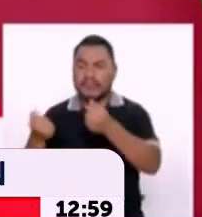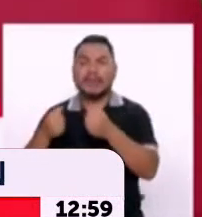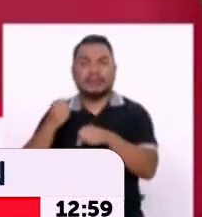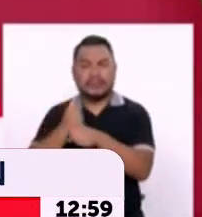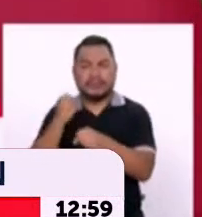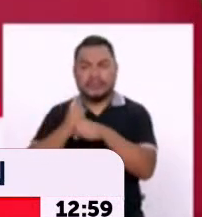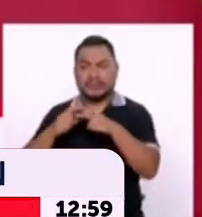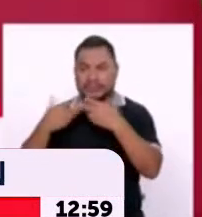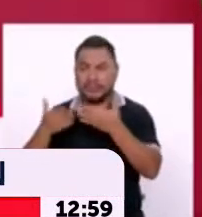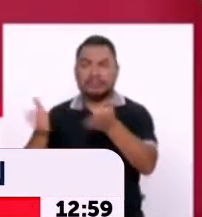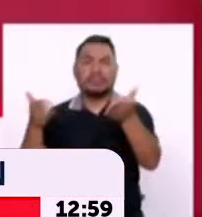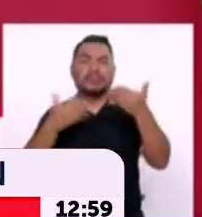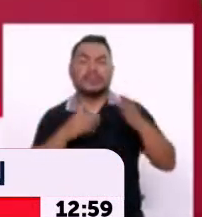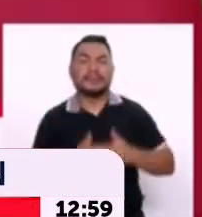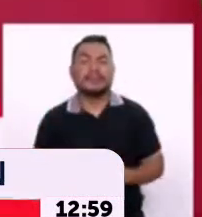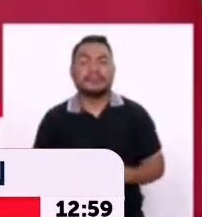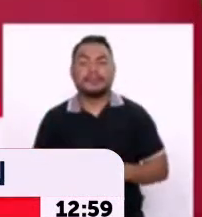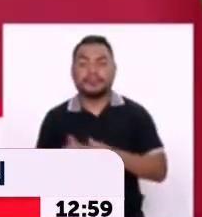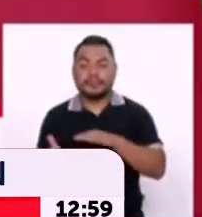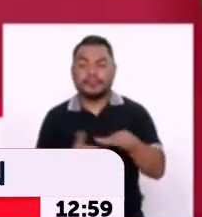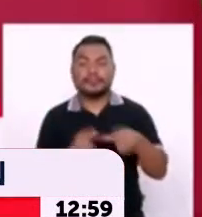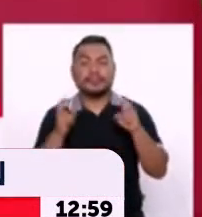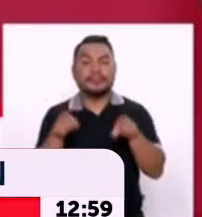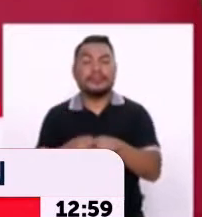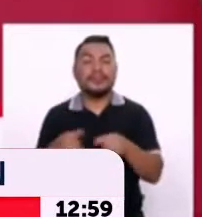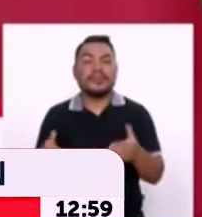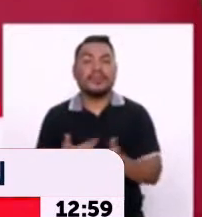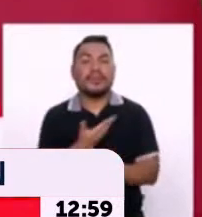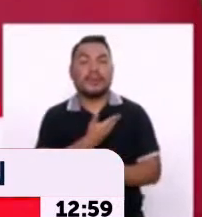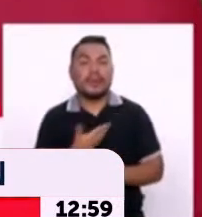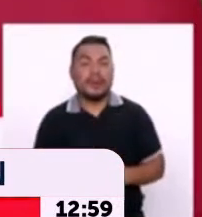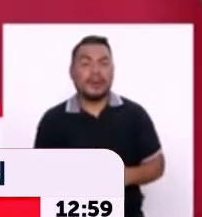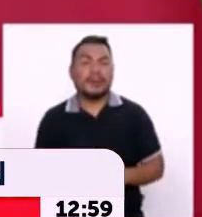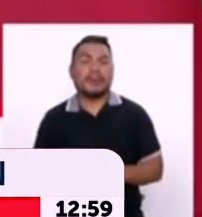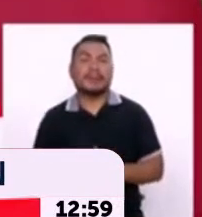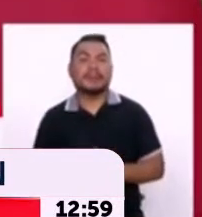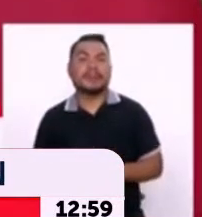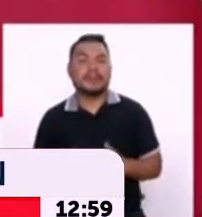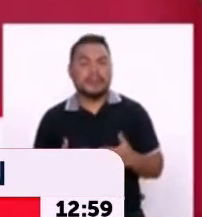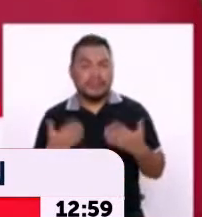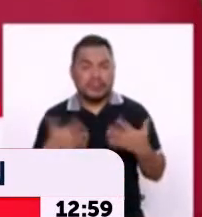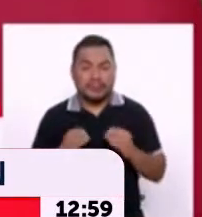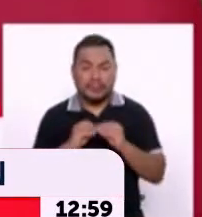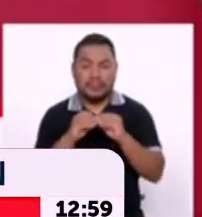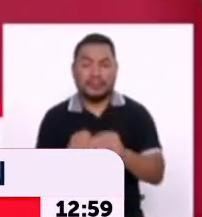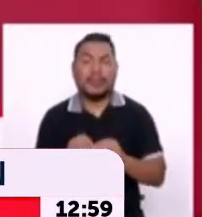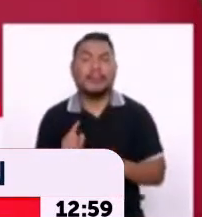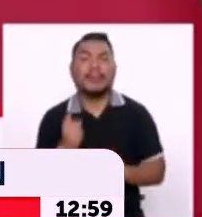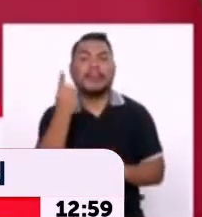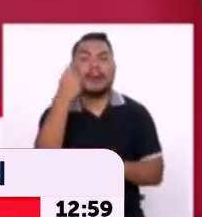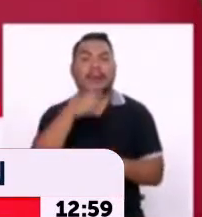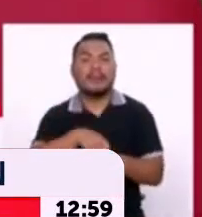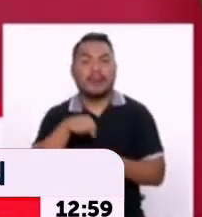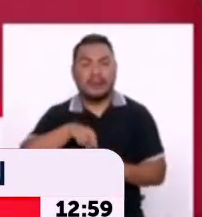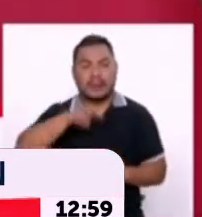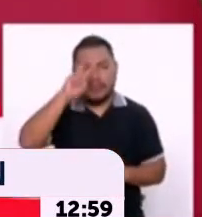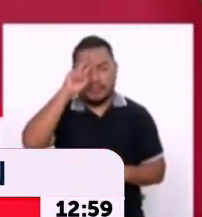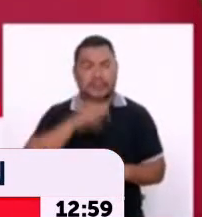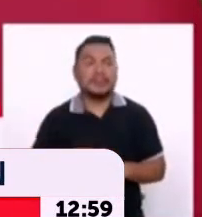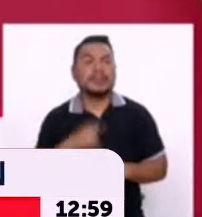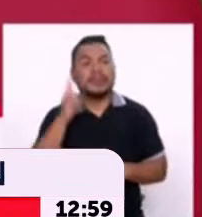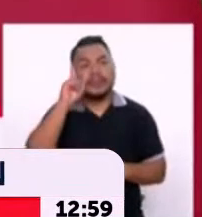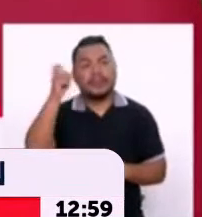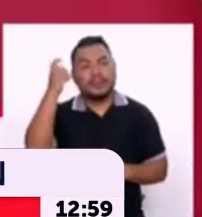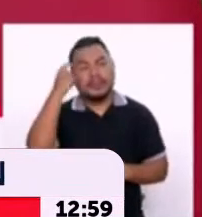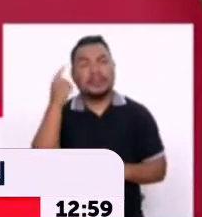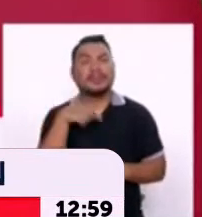trabajar. En lo que respecta a la modernización de la gestión del Estado, se ha implementado por primera vez en el país